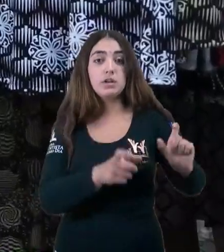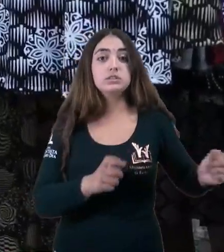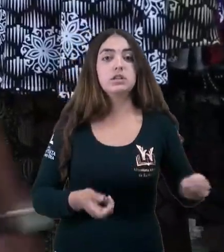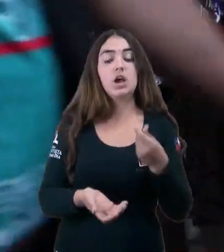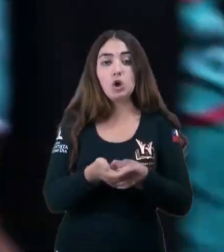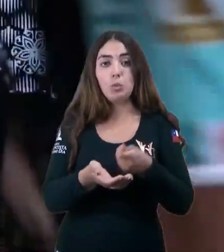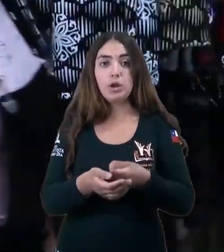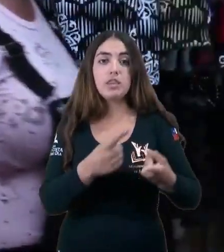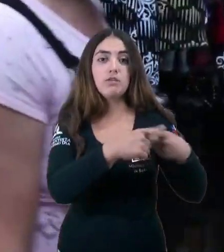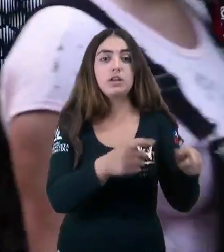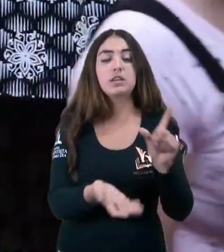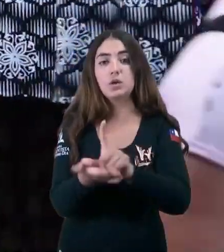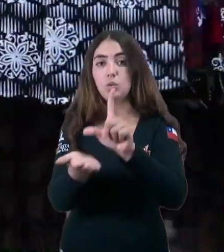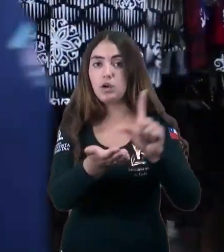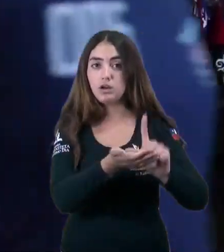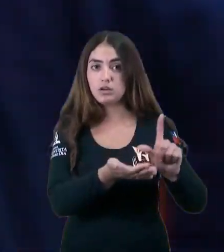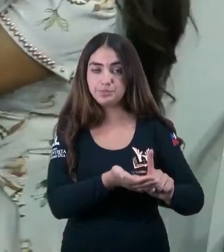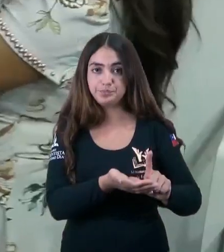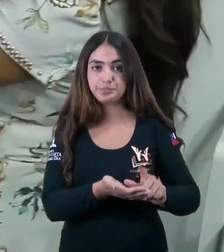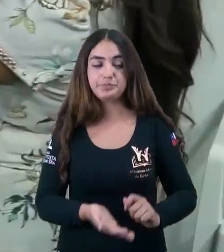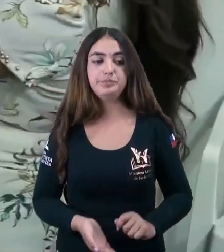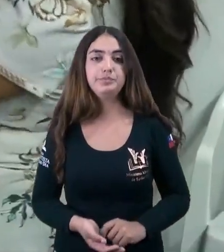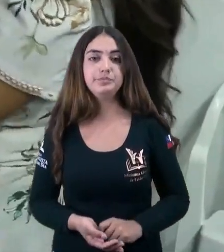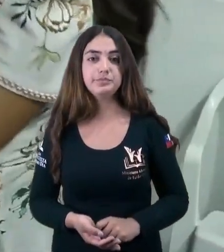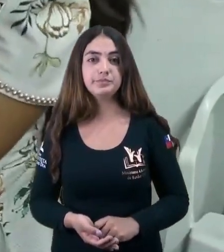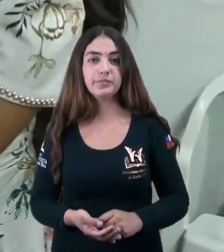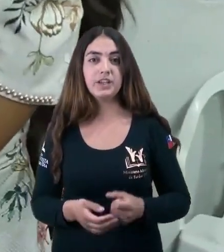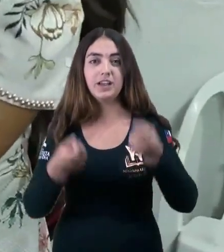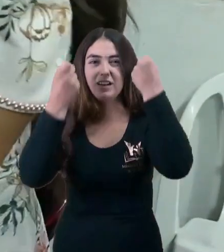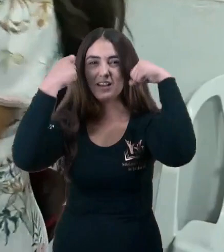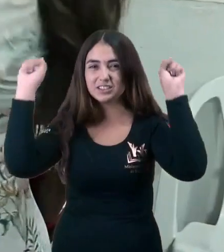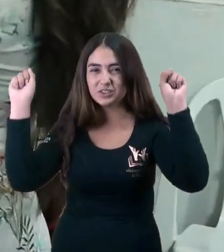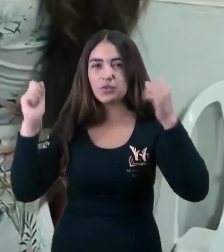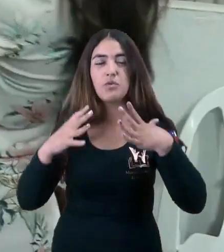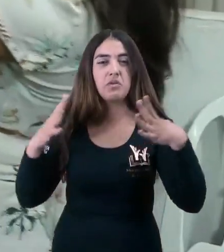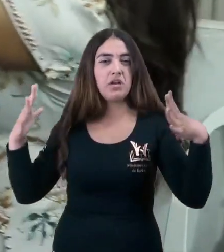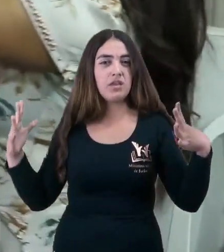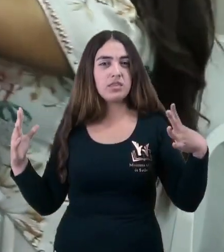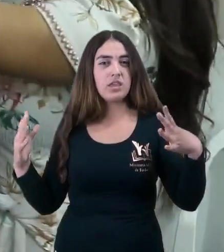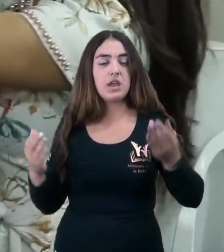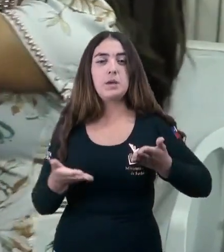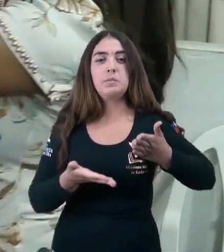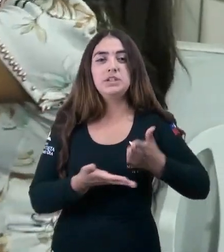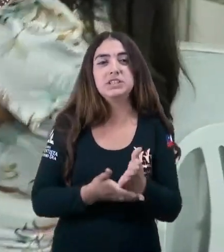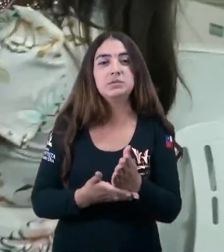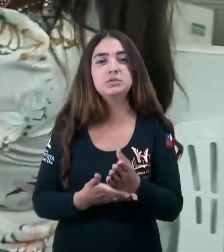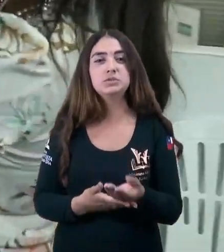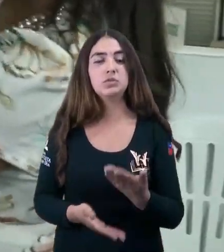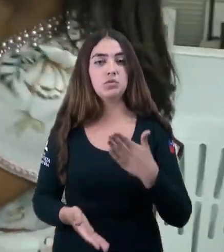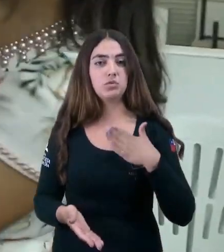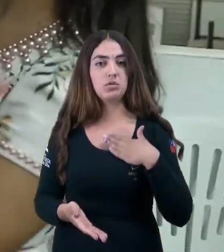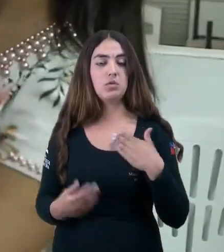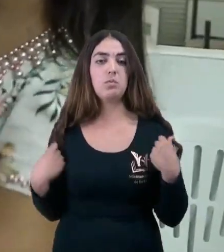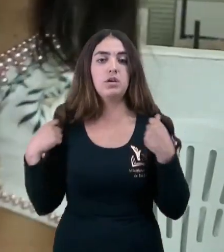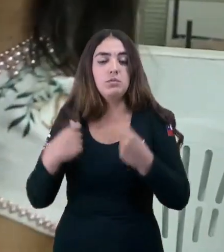Goyaz y también de otros estados. El éxito fue tan grande que decidimos crear una marca propia para